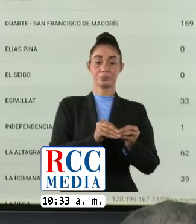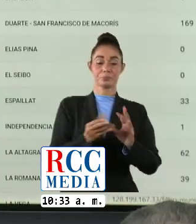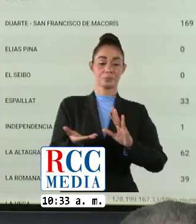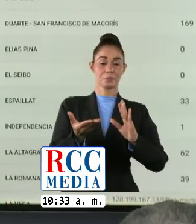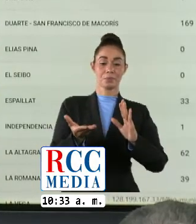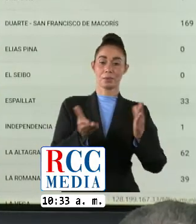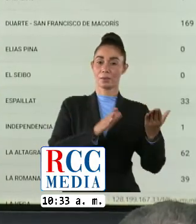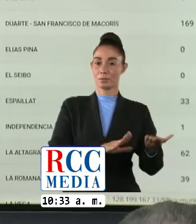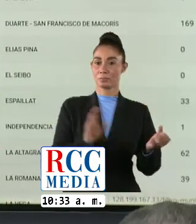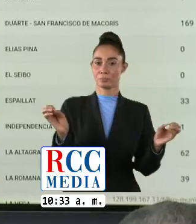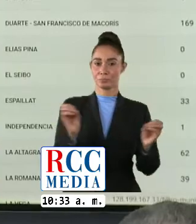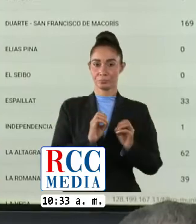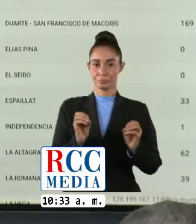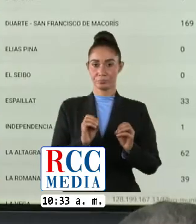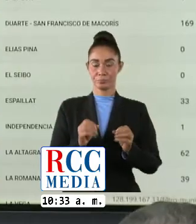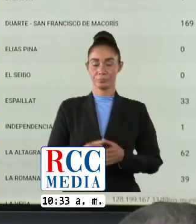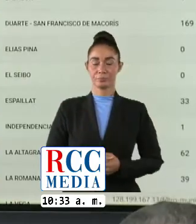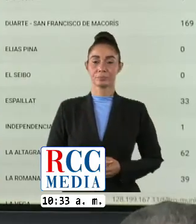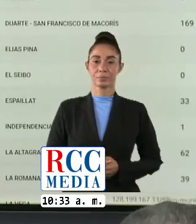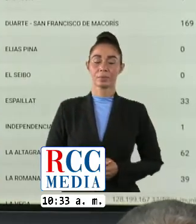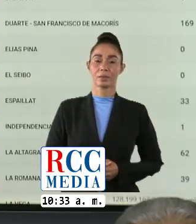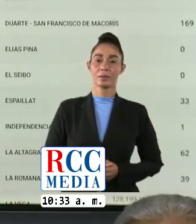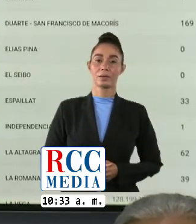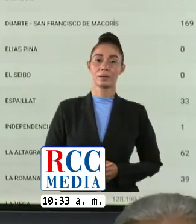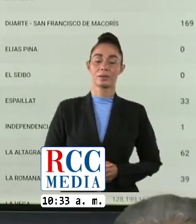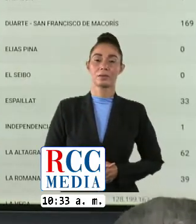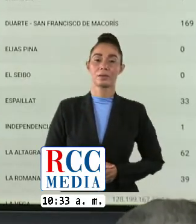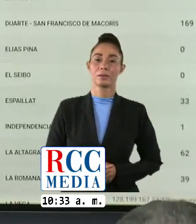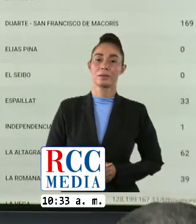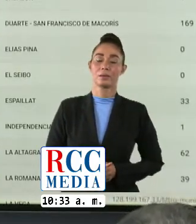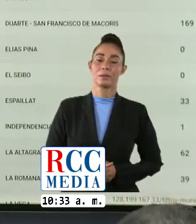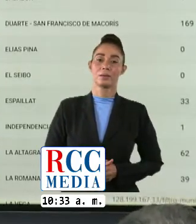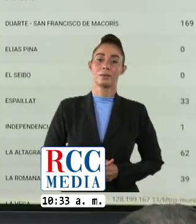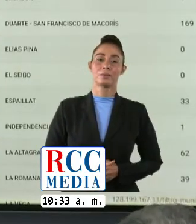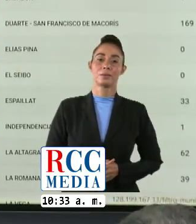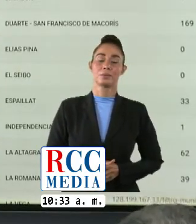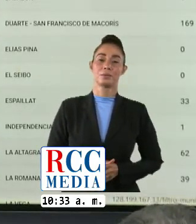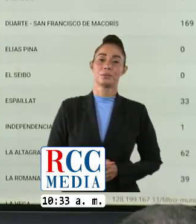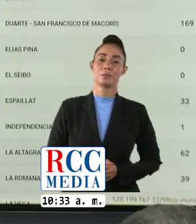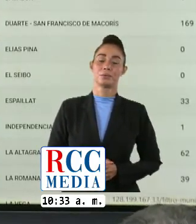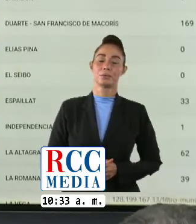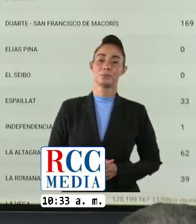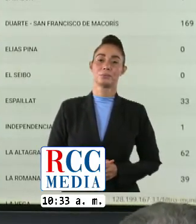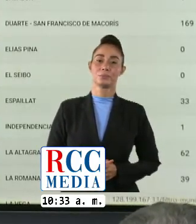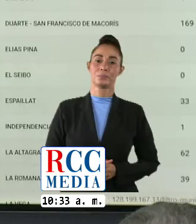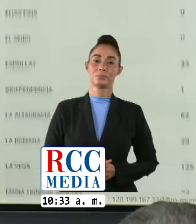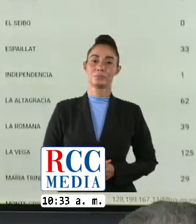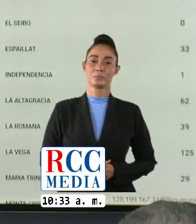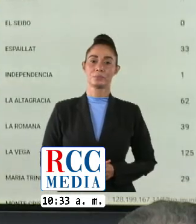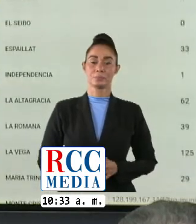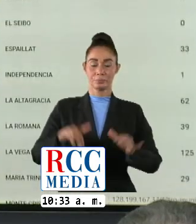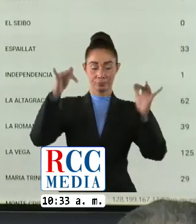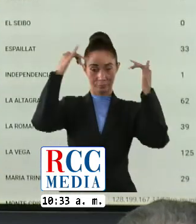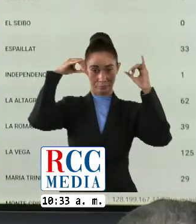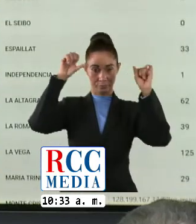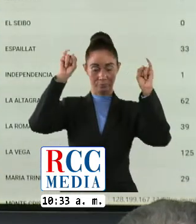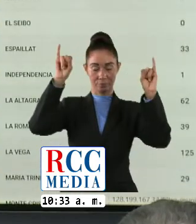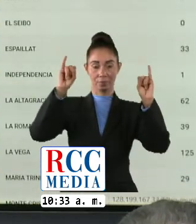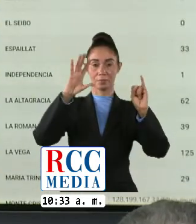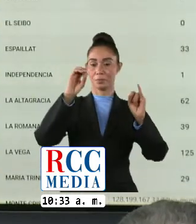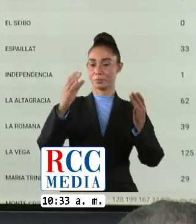0 recuperados, 0 casos nuevos de fallecimiento. El Ceibo,